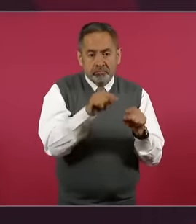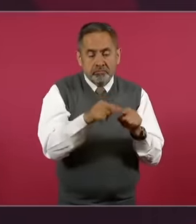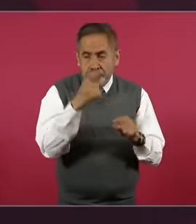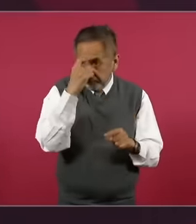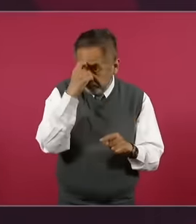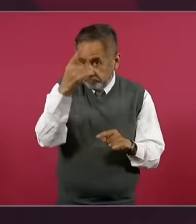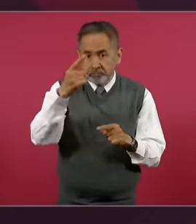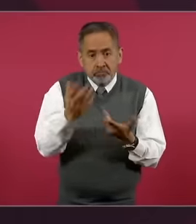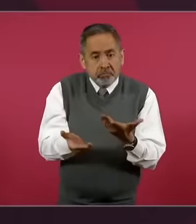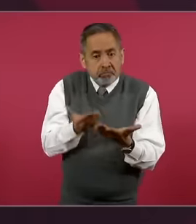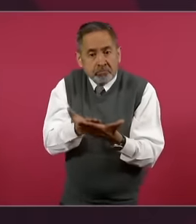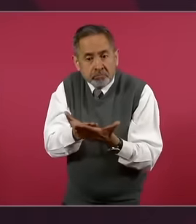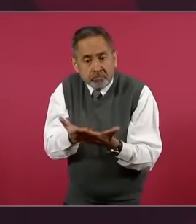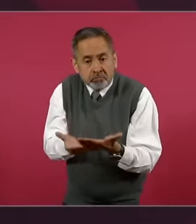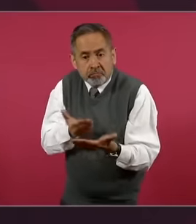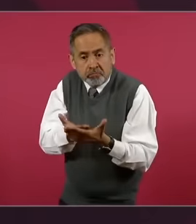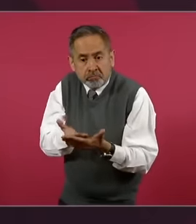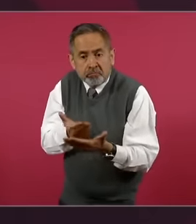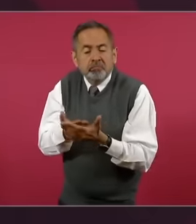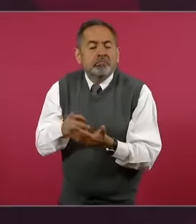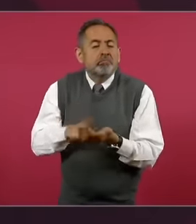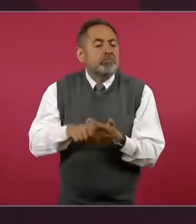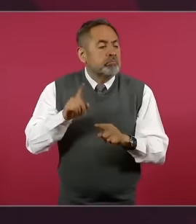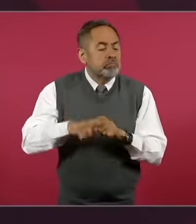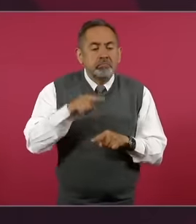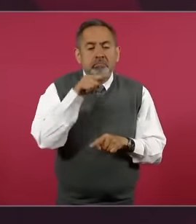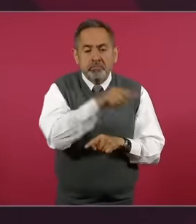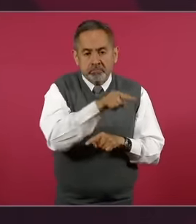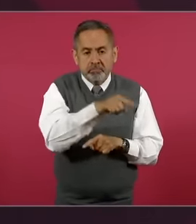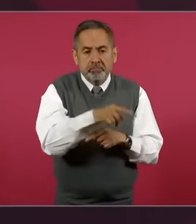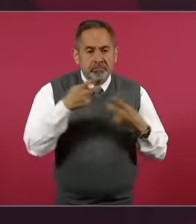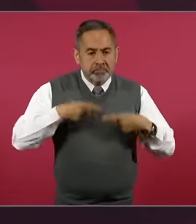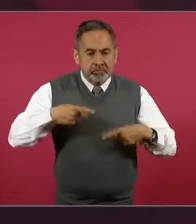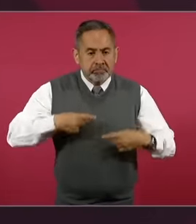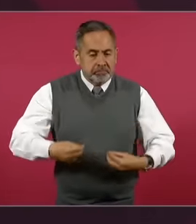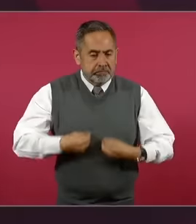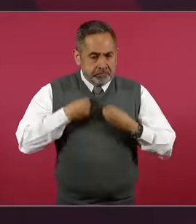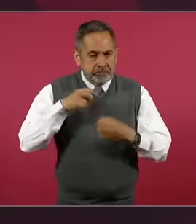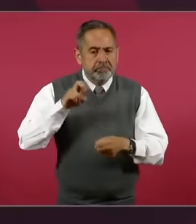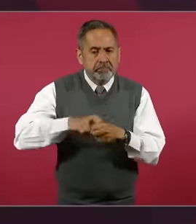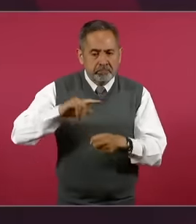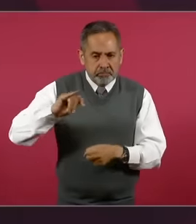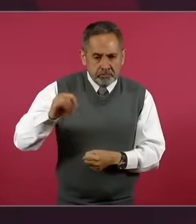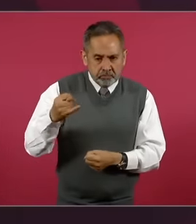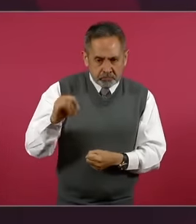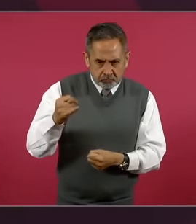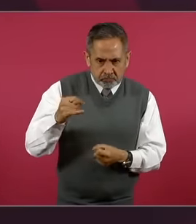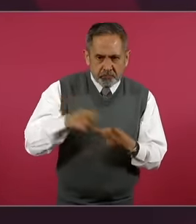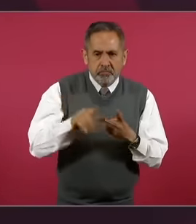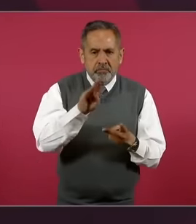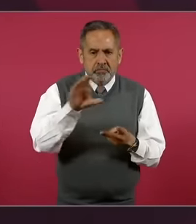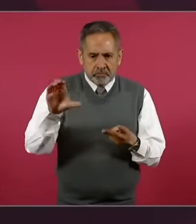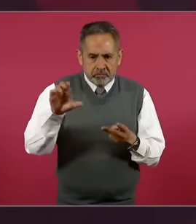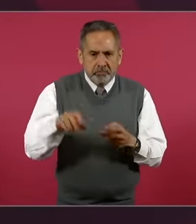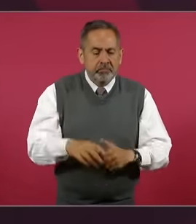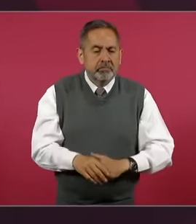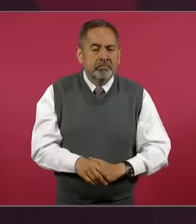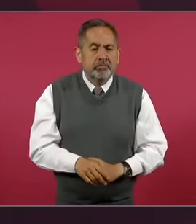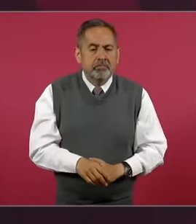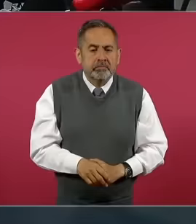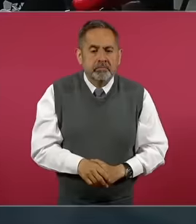surge de propuestas que hicieron gente de Tijuana, de Baja California,